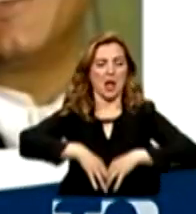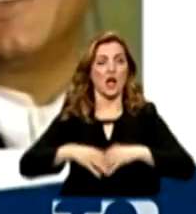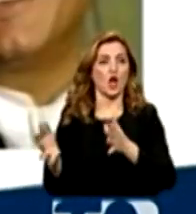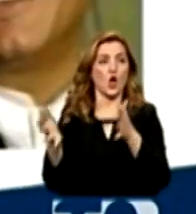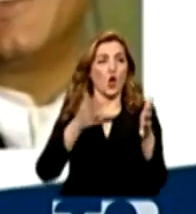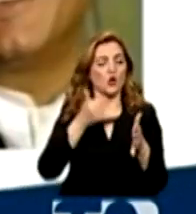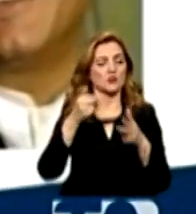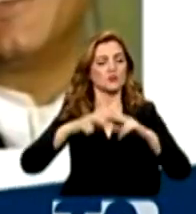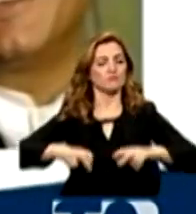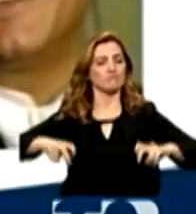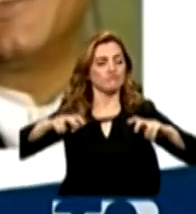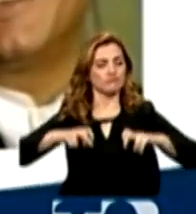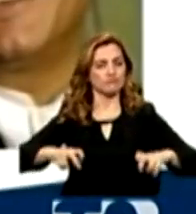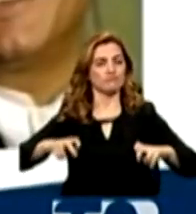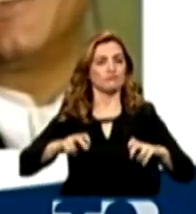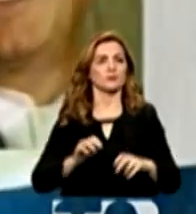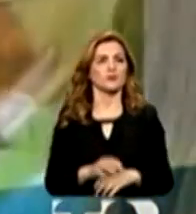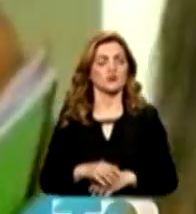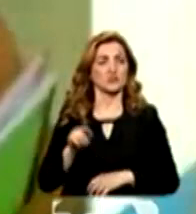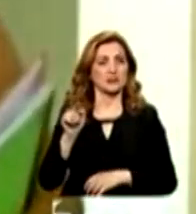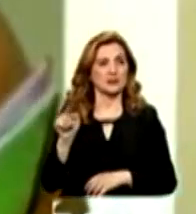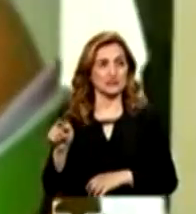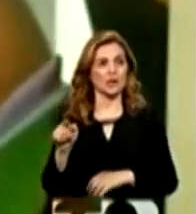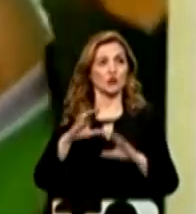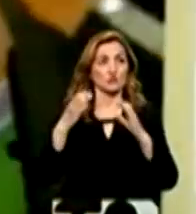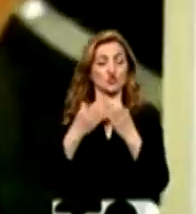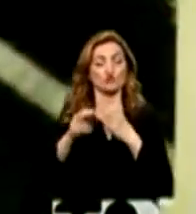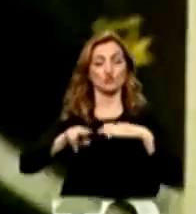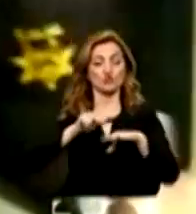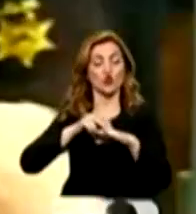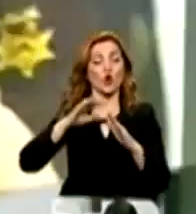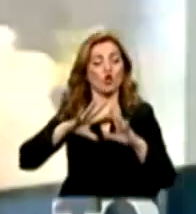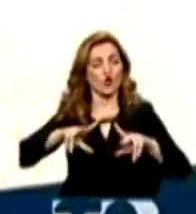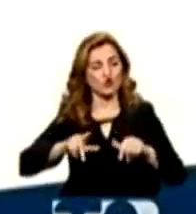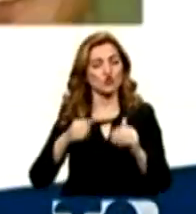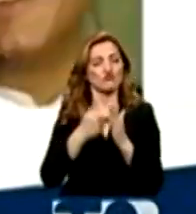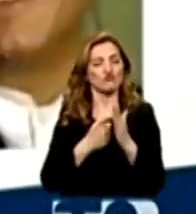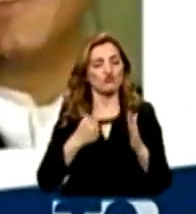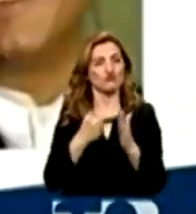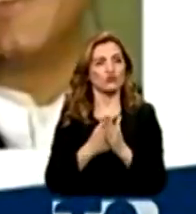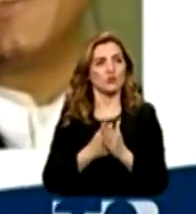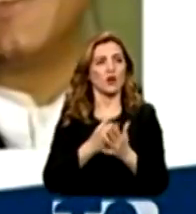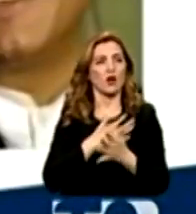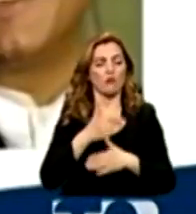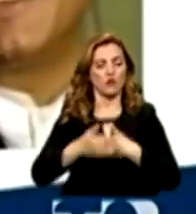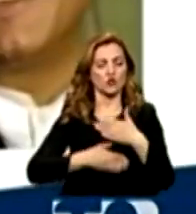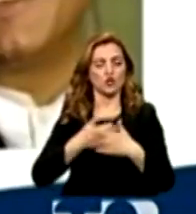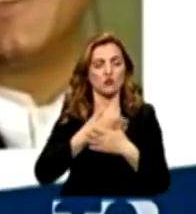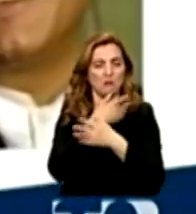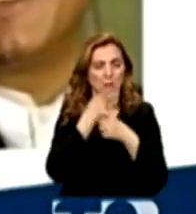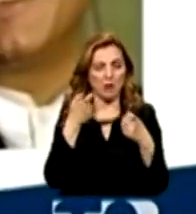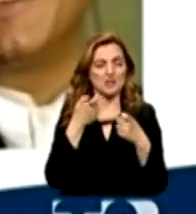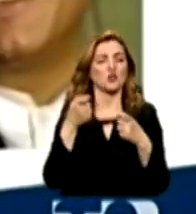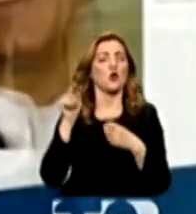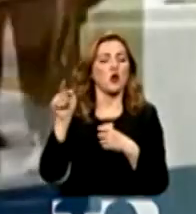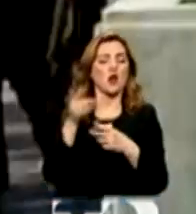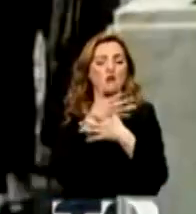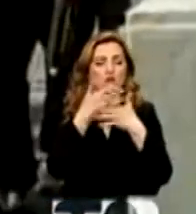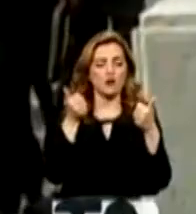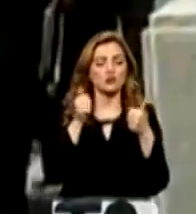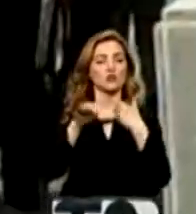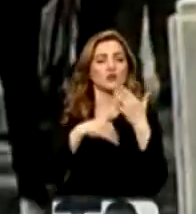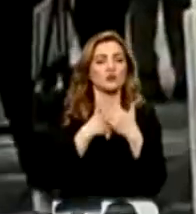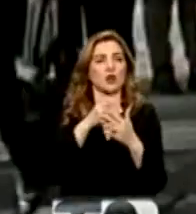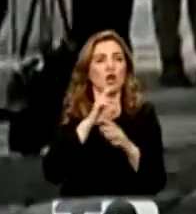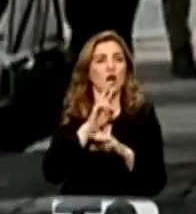el exmandatario es la de instigación que colocó la Comisión Nacional Anticorrupción y la de fraude procesal interpuesta en octubre del 2018